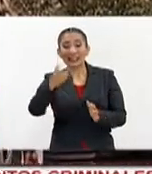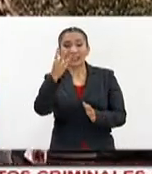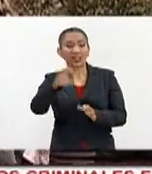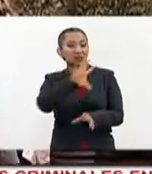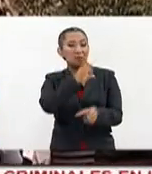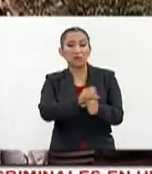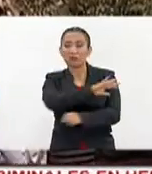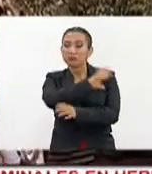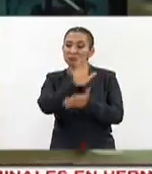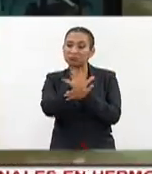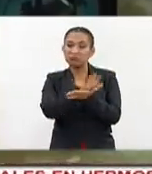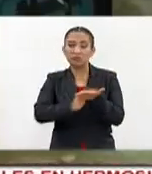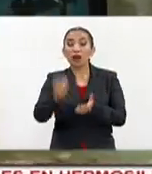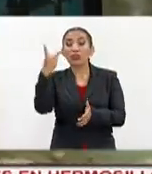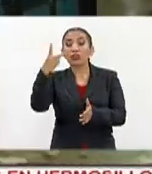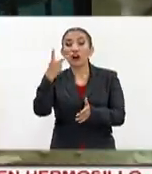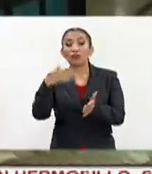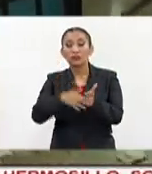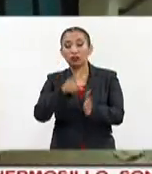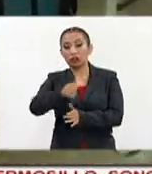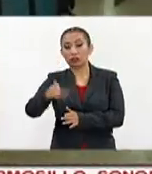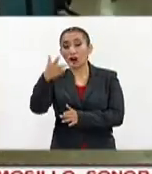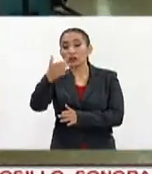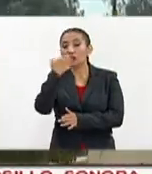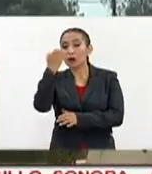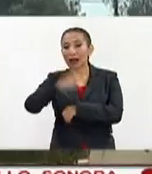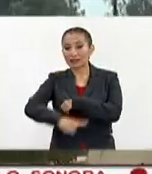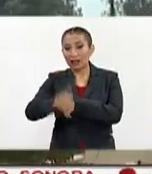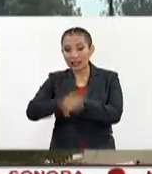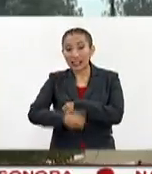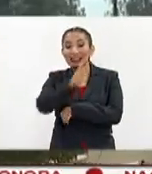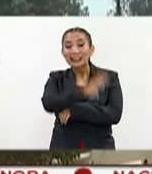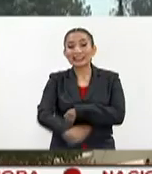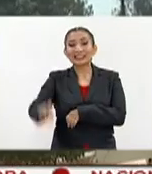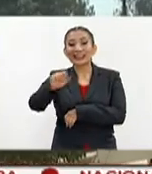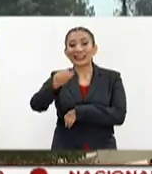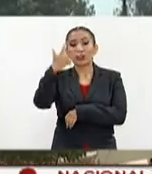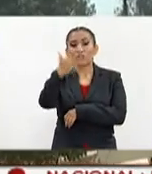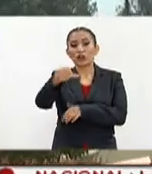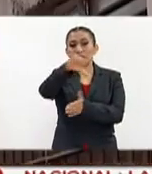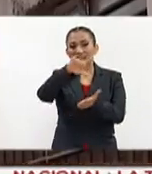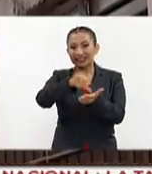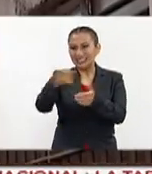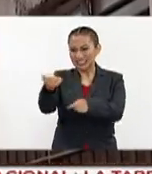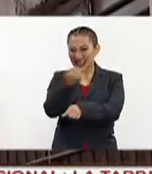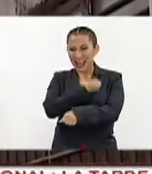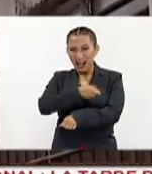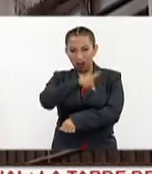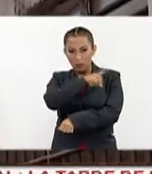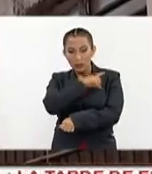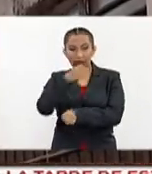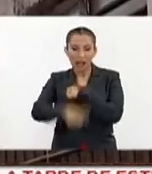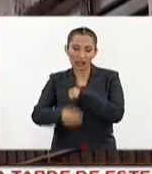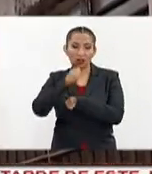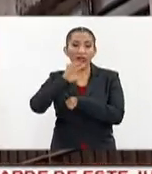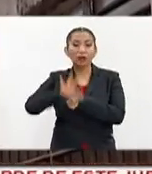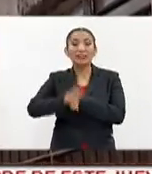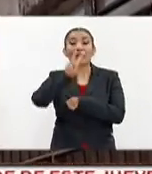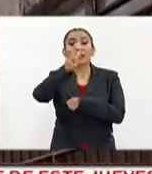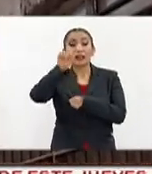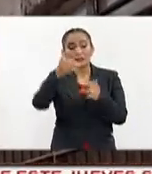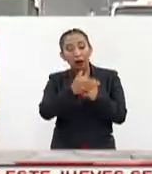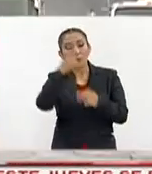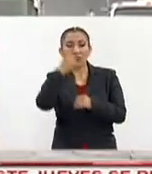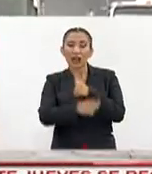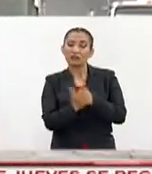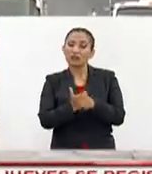daño total, además de 1,208 escuelas dañadas y 378 centros de salud afectados, 53 de ellos